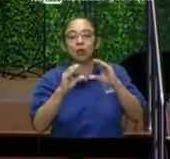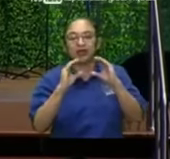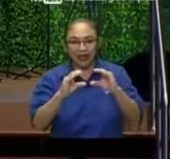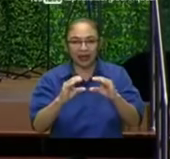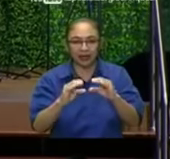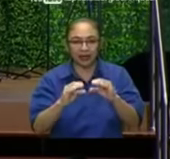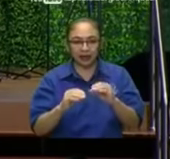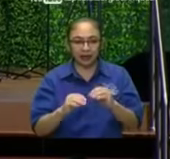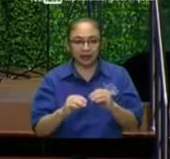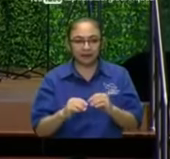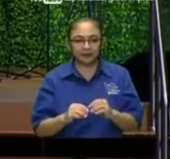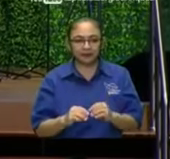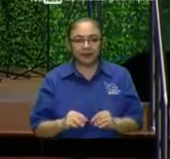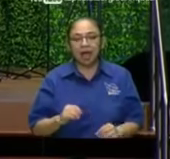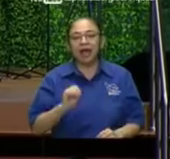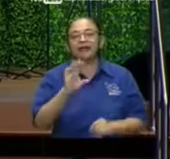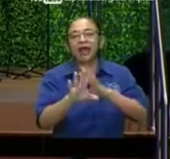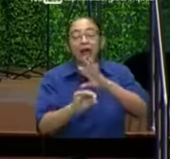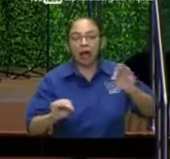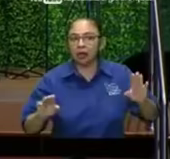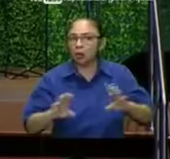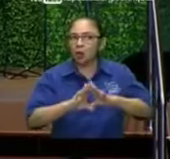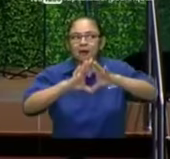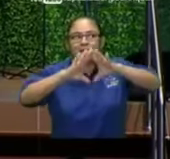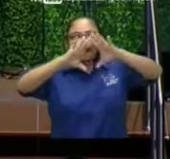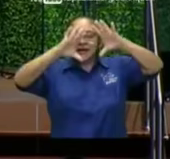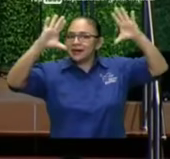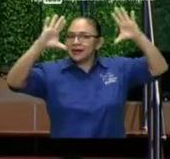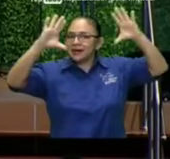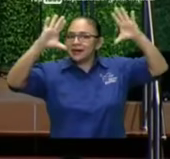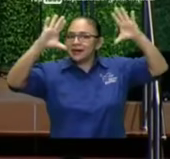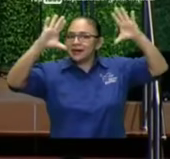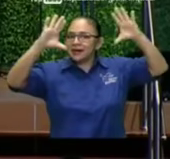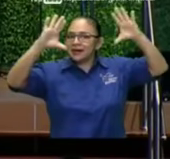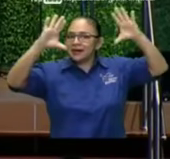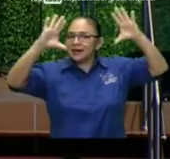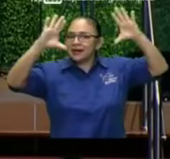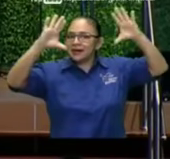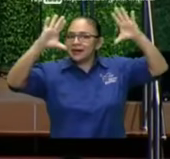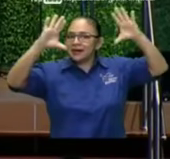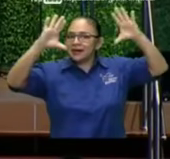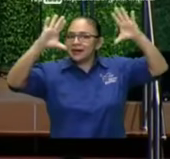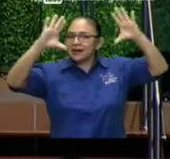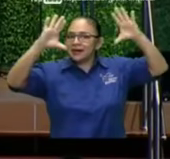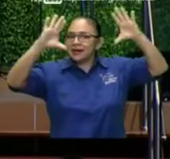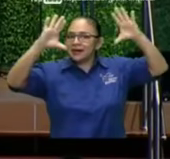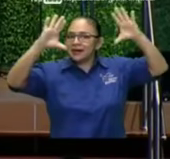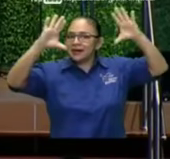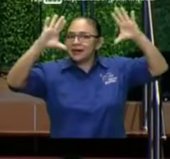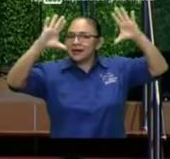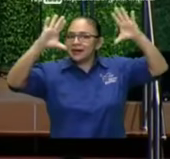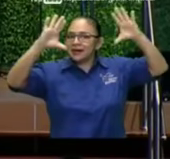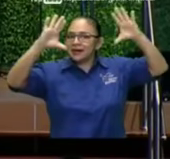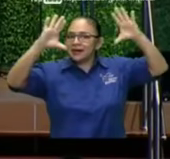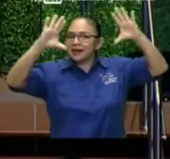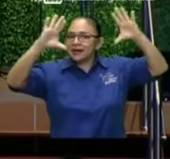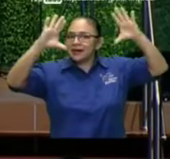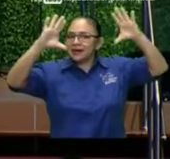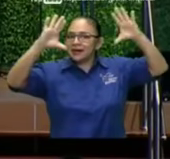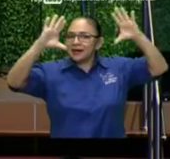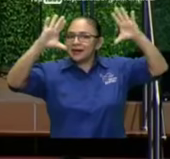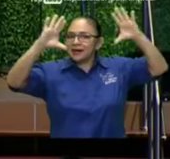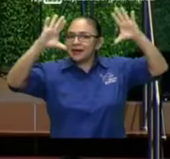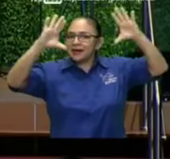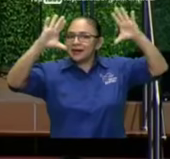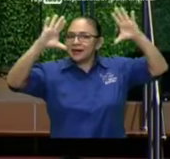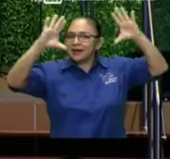percepción de algo tan grande como lo es el renuevo. Y aquí el tiempo pasa y usted no me deja seguir. Los